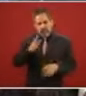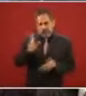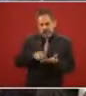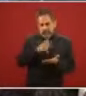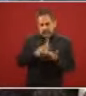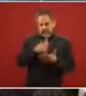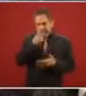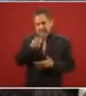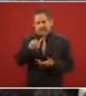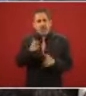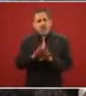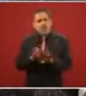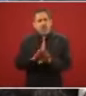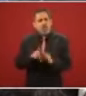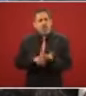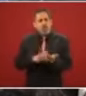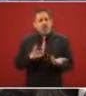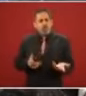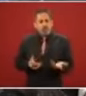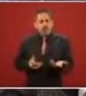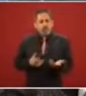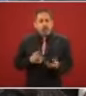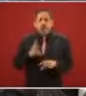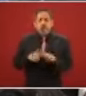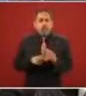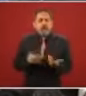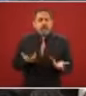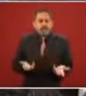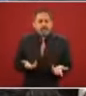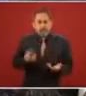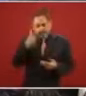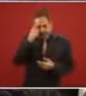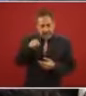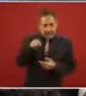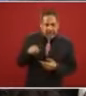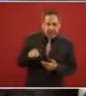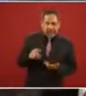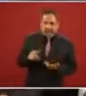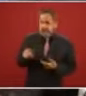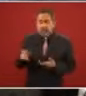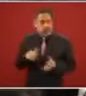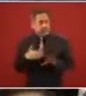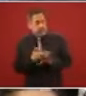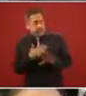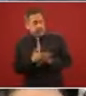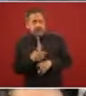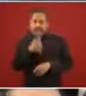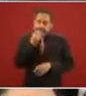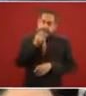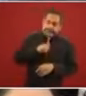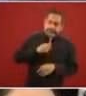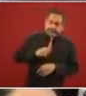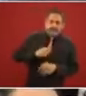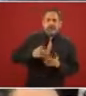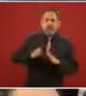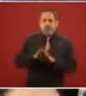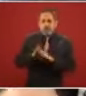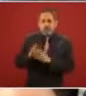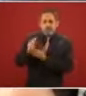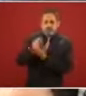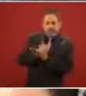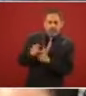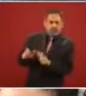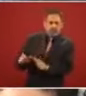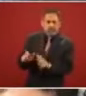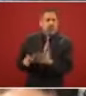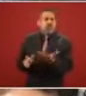pero ¿qué otra medida, qué otro tipo de estrategia, de método podrían utilizar para controlar este tipo de agresiones?